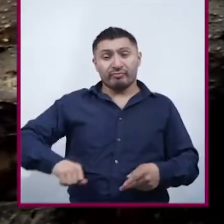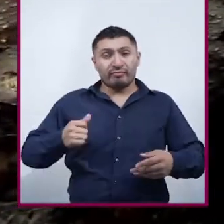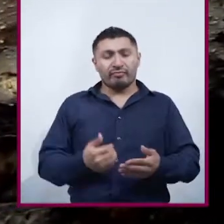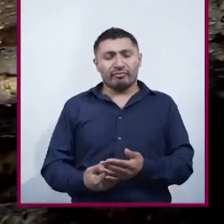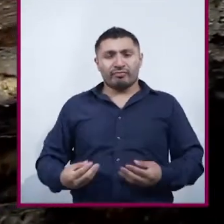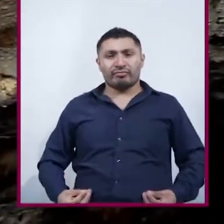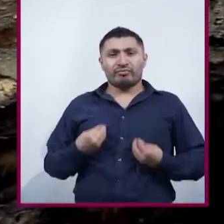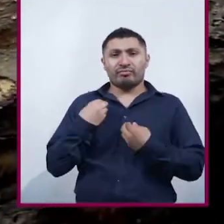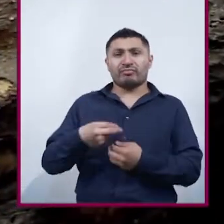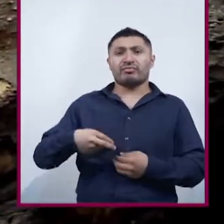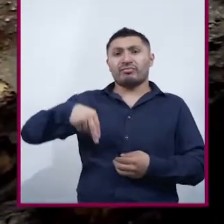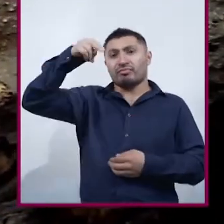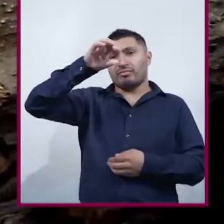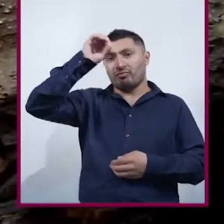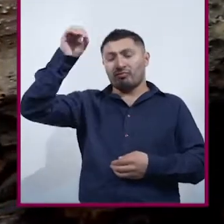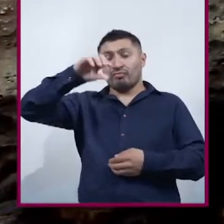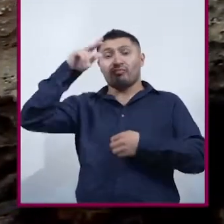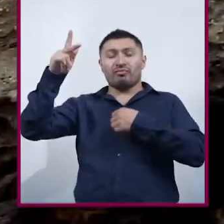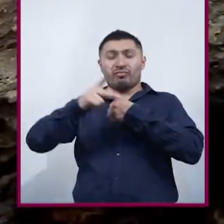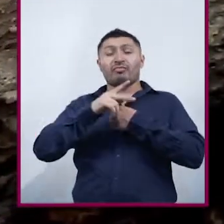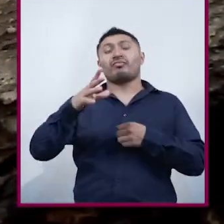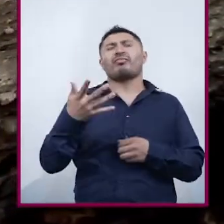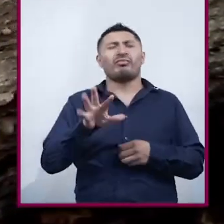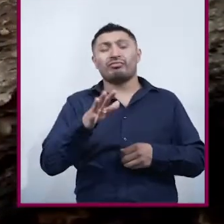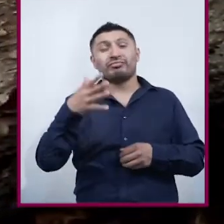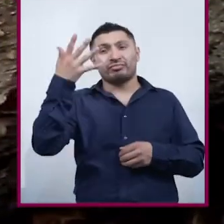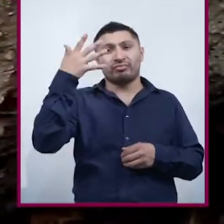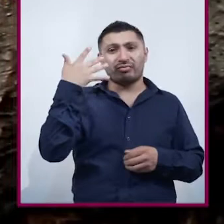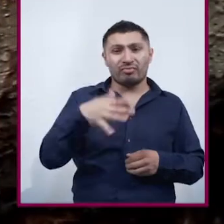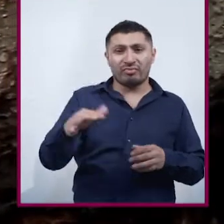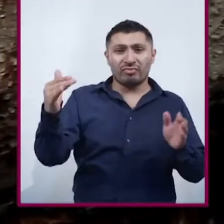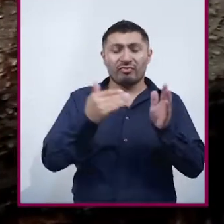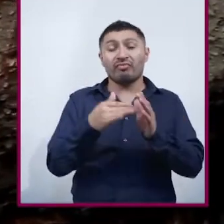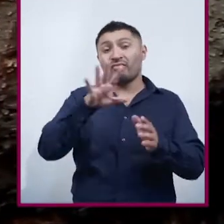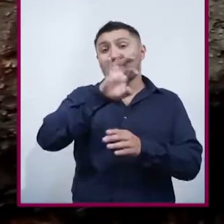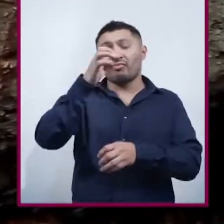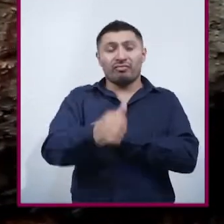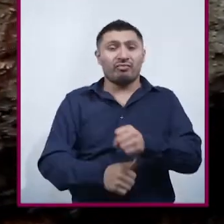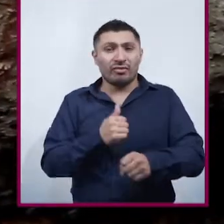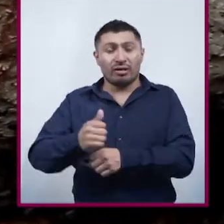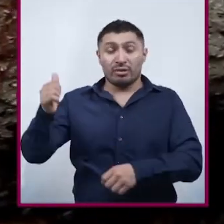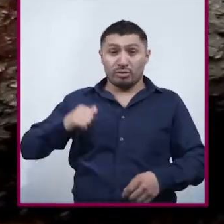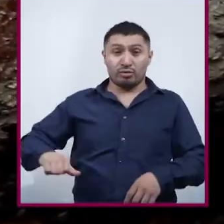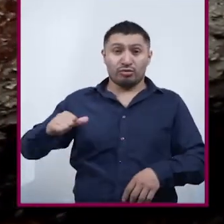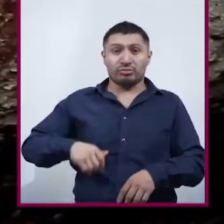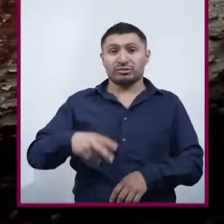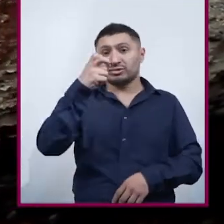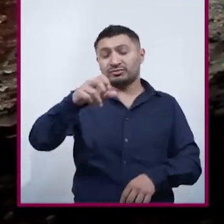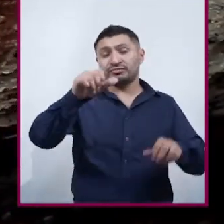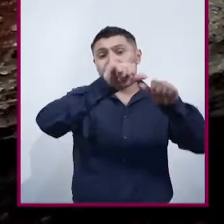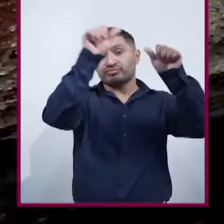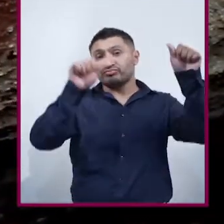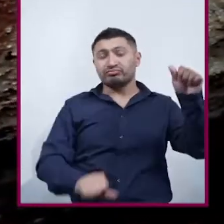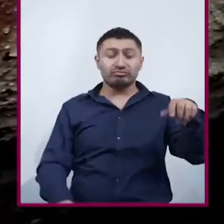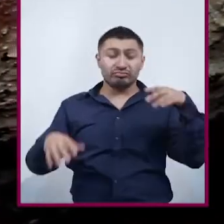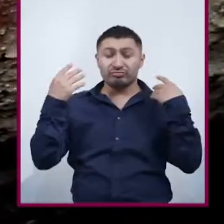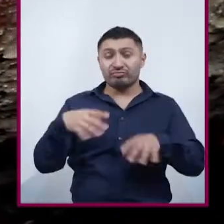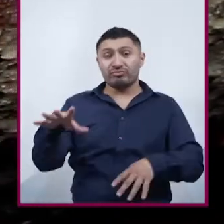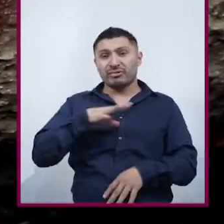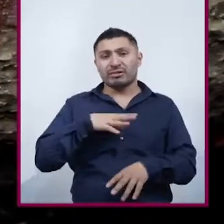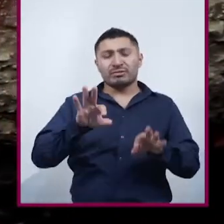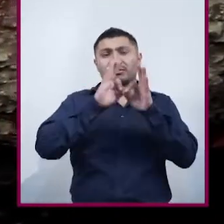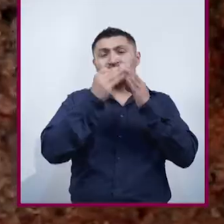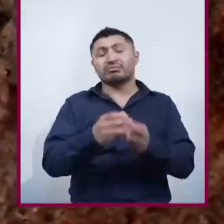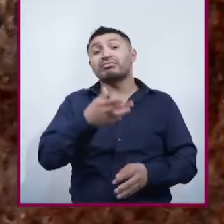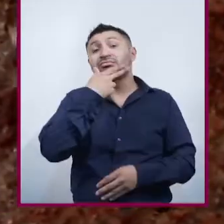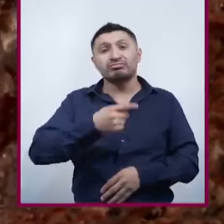habitaron el noroeste de nuestro país hace aproximadamente 10.500 años. Este arte prehistórico incluye figuras